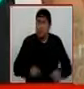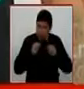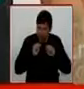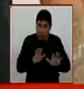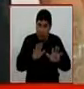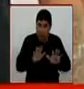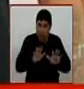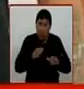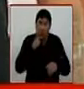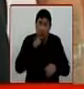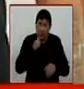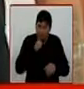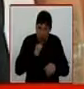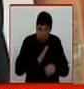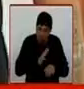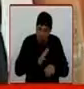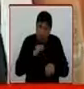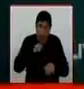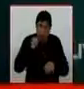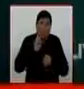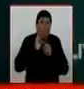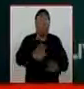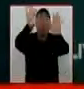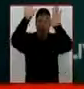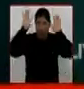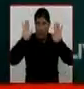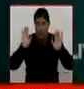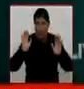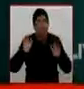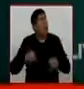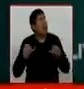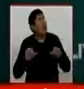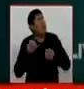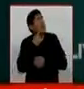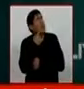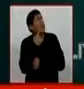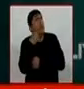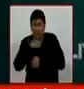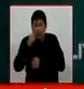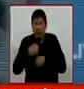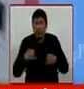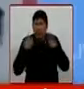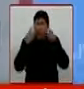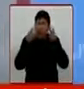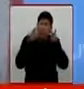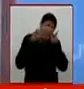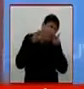empuja a la señora o a la señorita? A la señorita. Ah, se ven jóvenes, ¿no? A la distancia no puedo